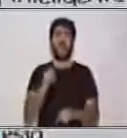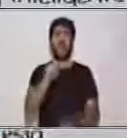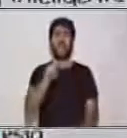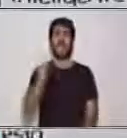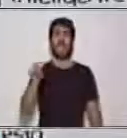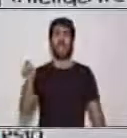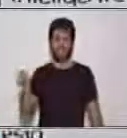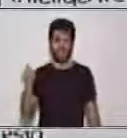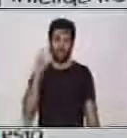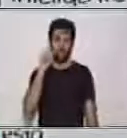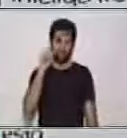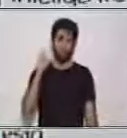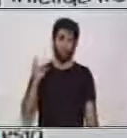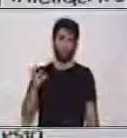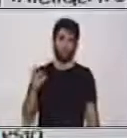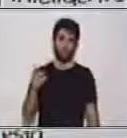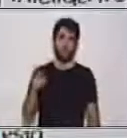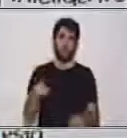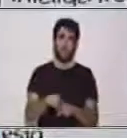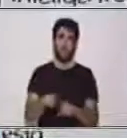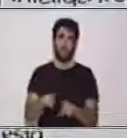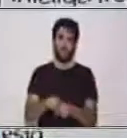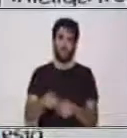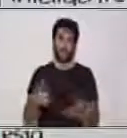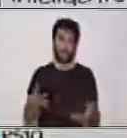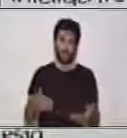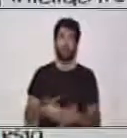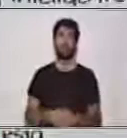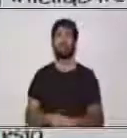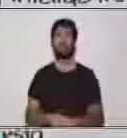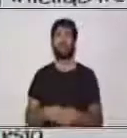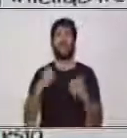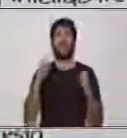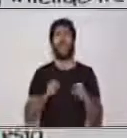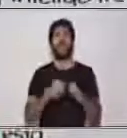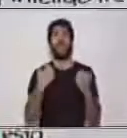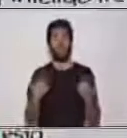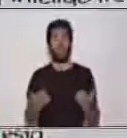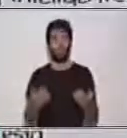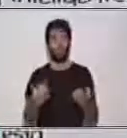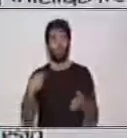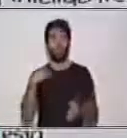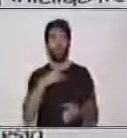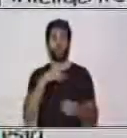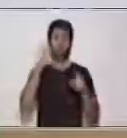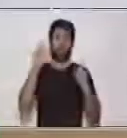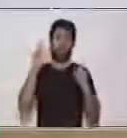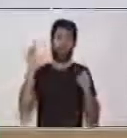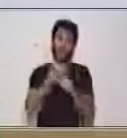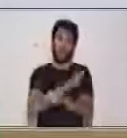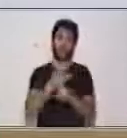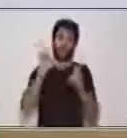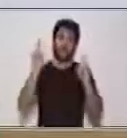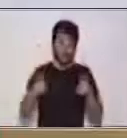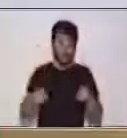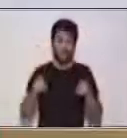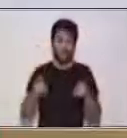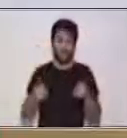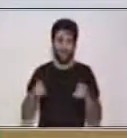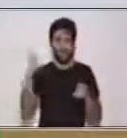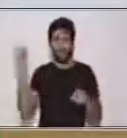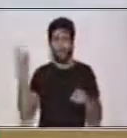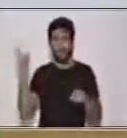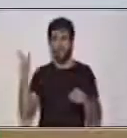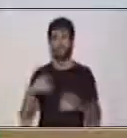del plural, es como que dijéramos ellos. Entonces, debemos de completar el adjetivo con la